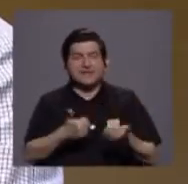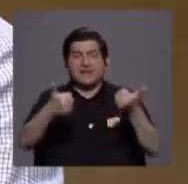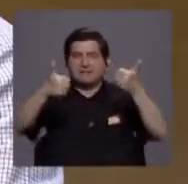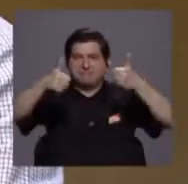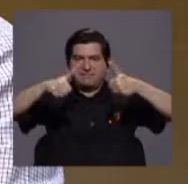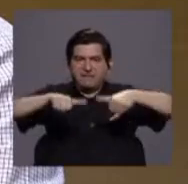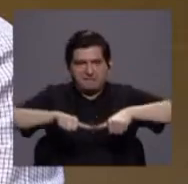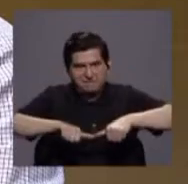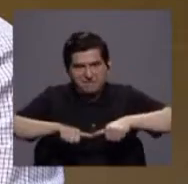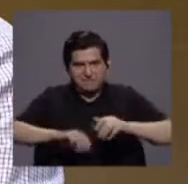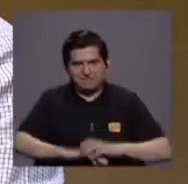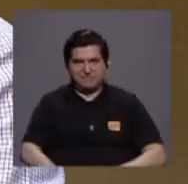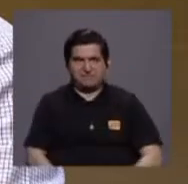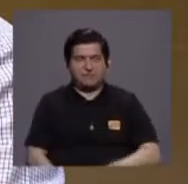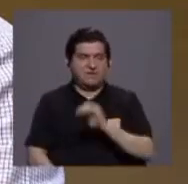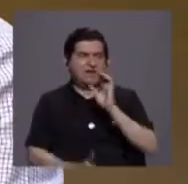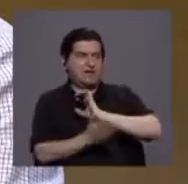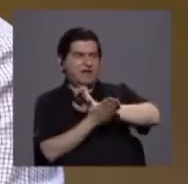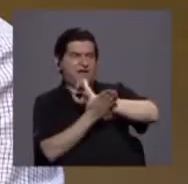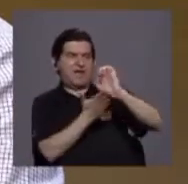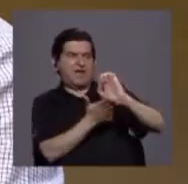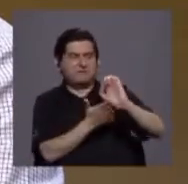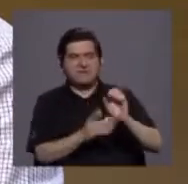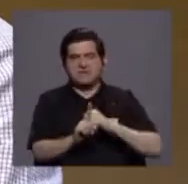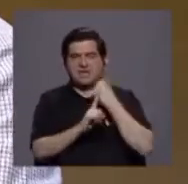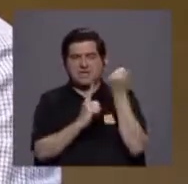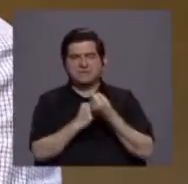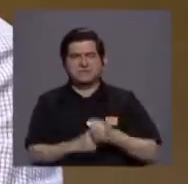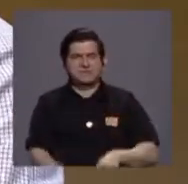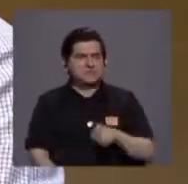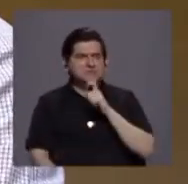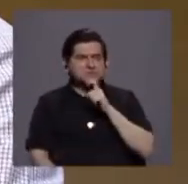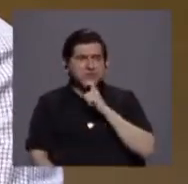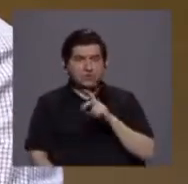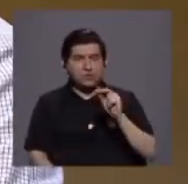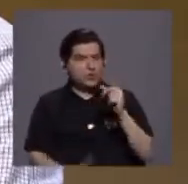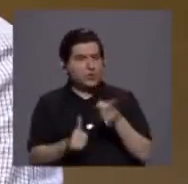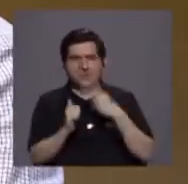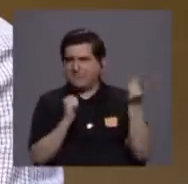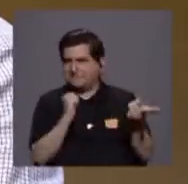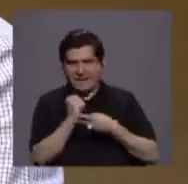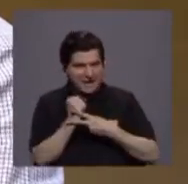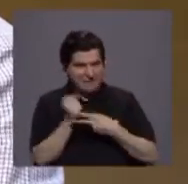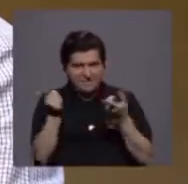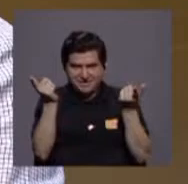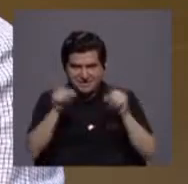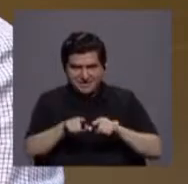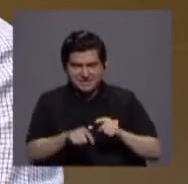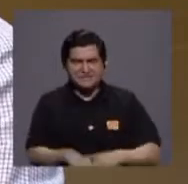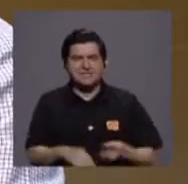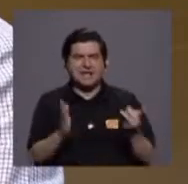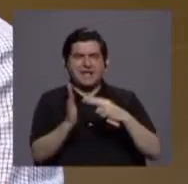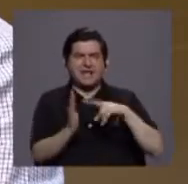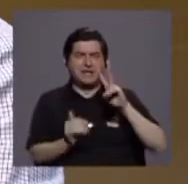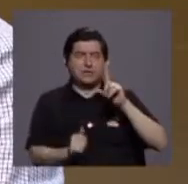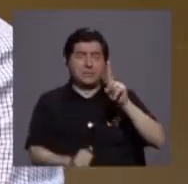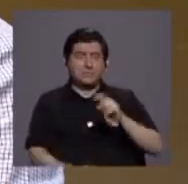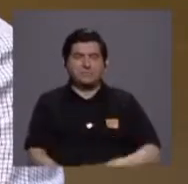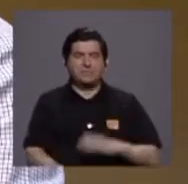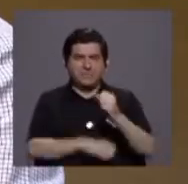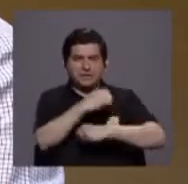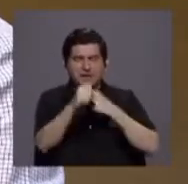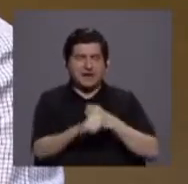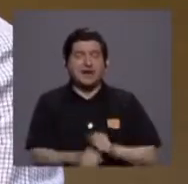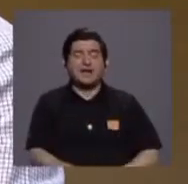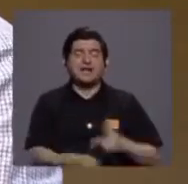acuerdos y evitar situaciones extremas, que no es la primera vez que nos pasa, yo creo que este 2021 es el año de pagar